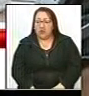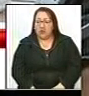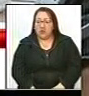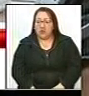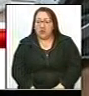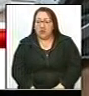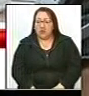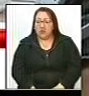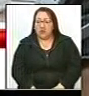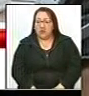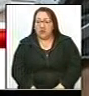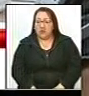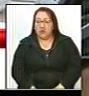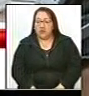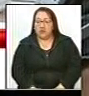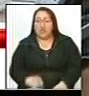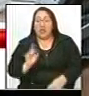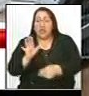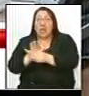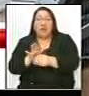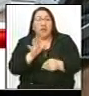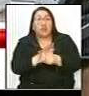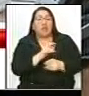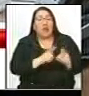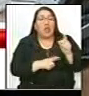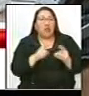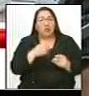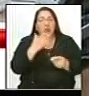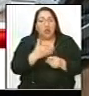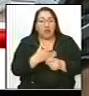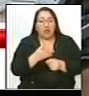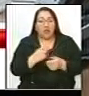poner algunos parches con respecto a